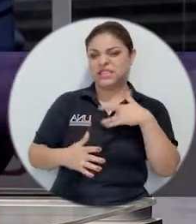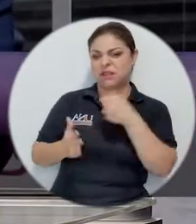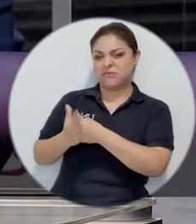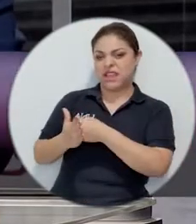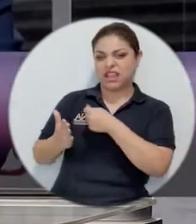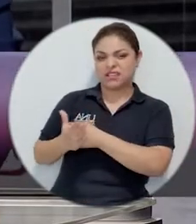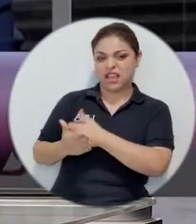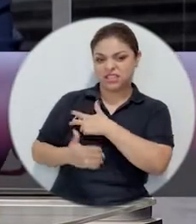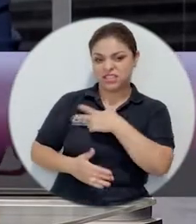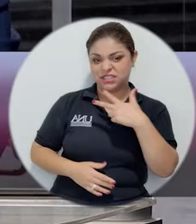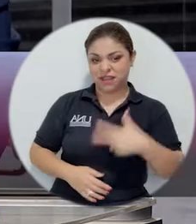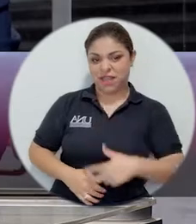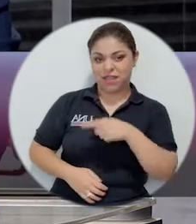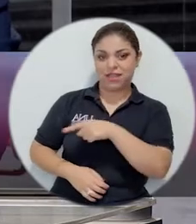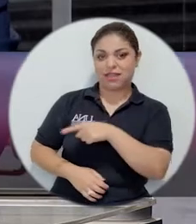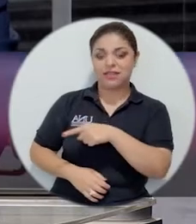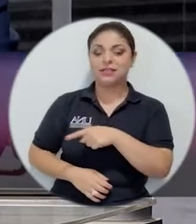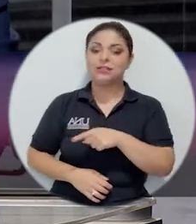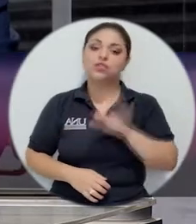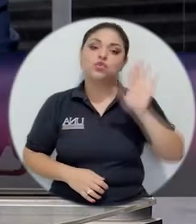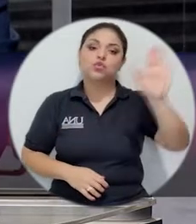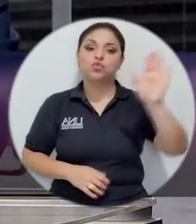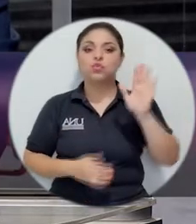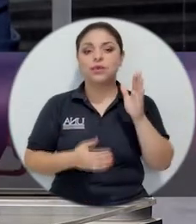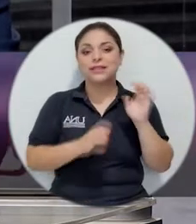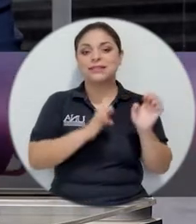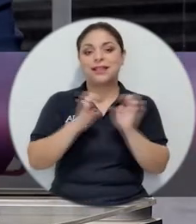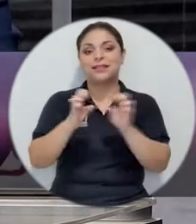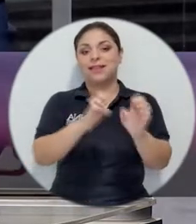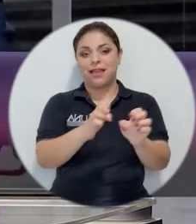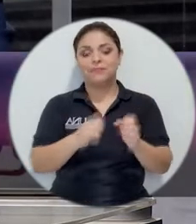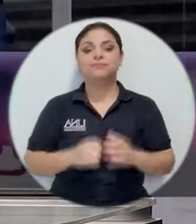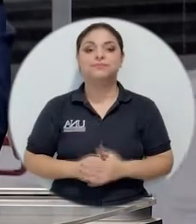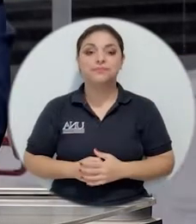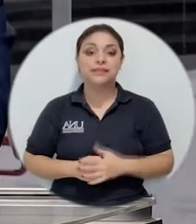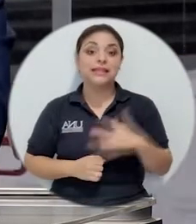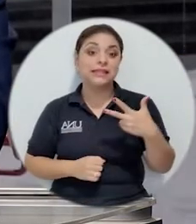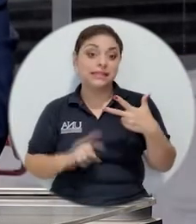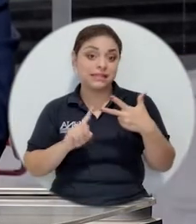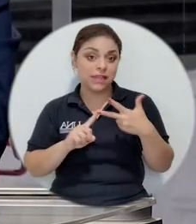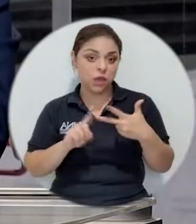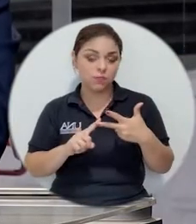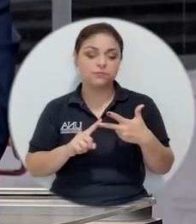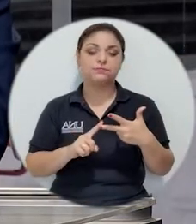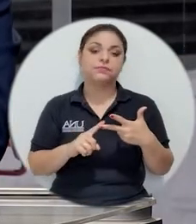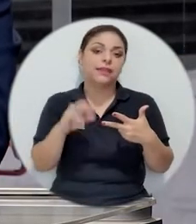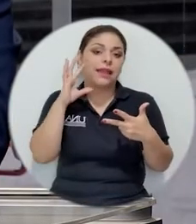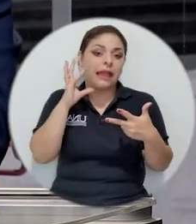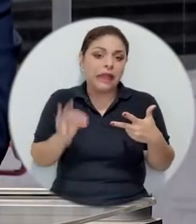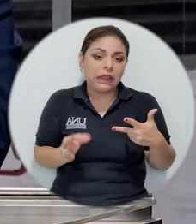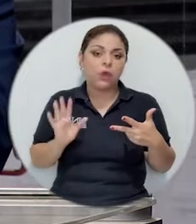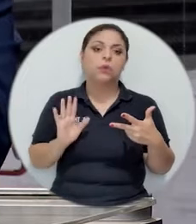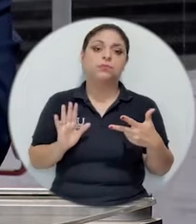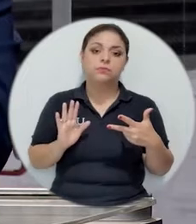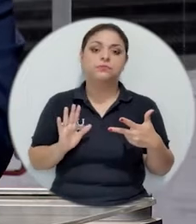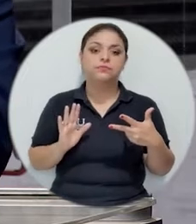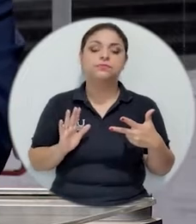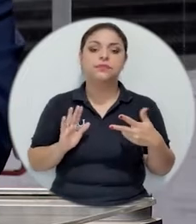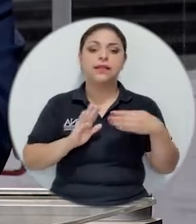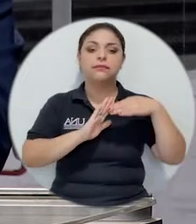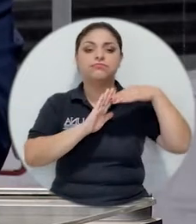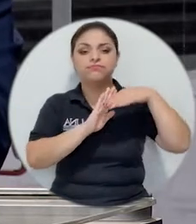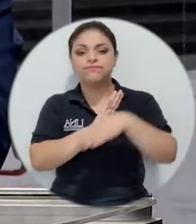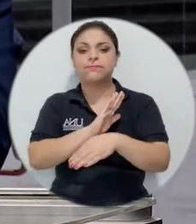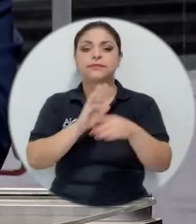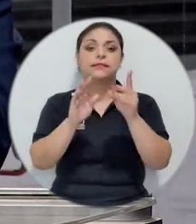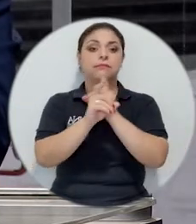amenaza, según sus documentos de estrategia. Y en tercera instancia, me parece a mí que el declive